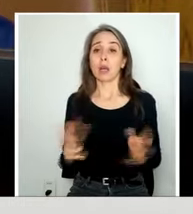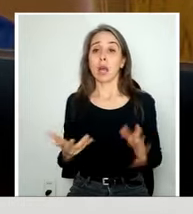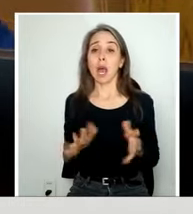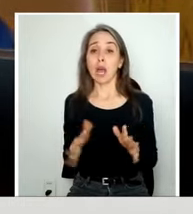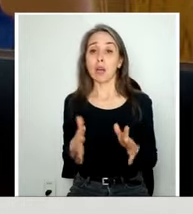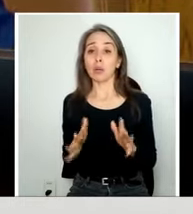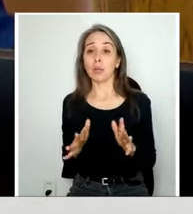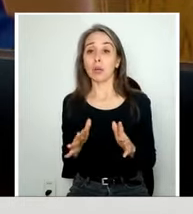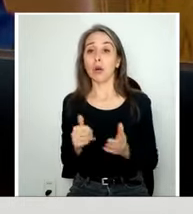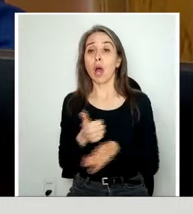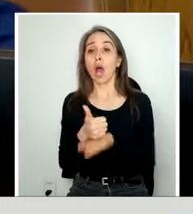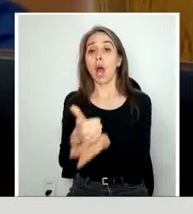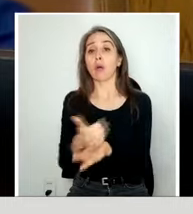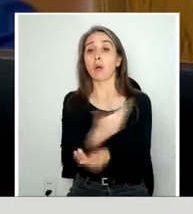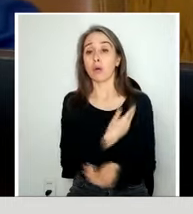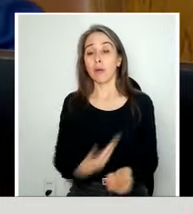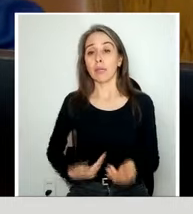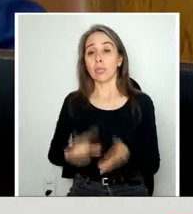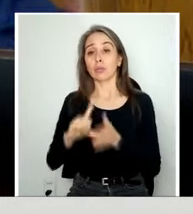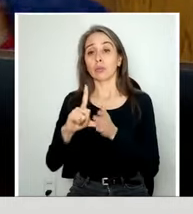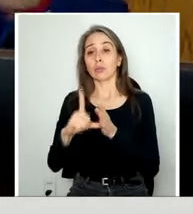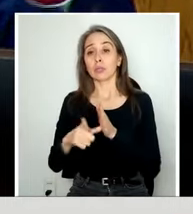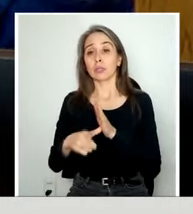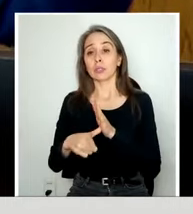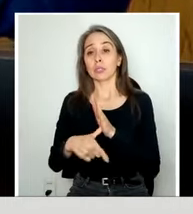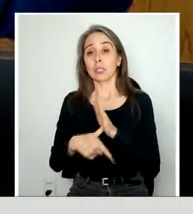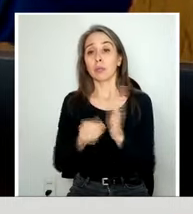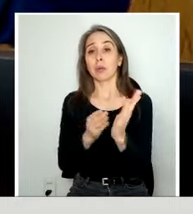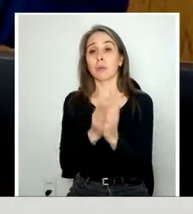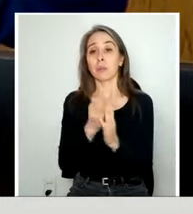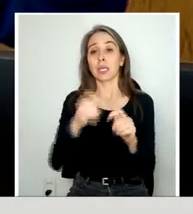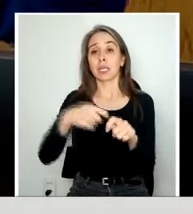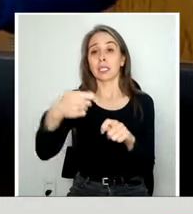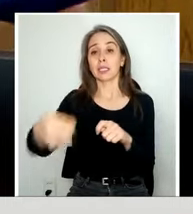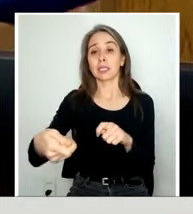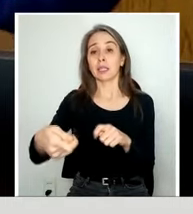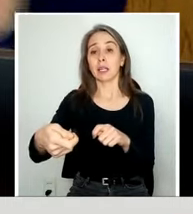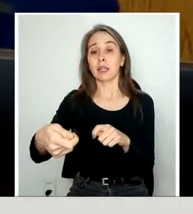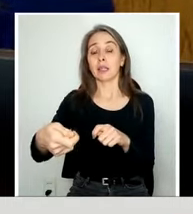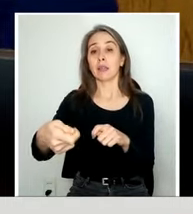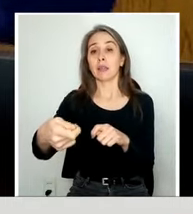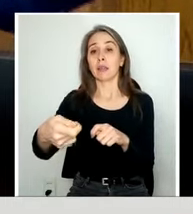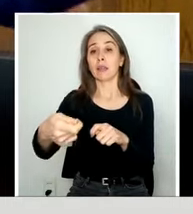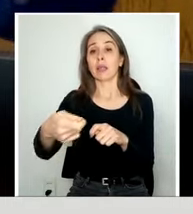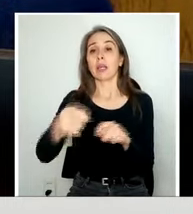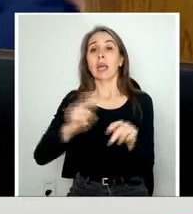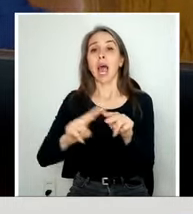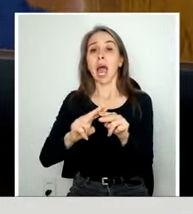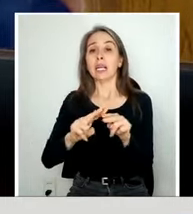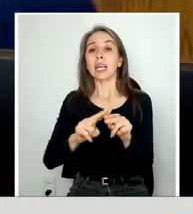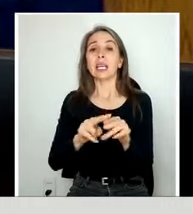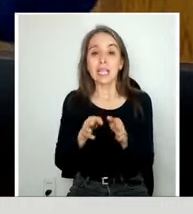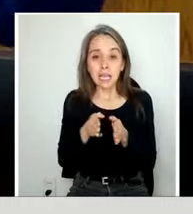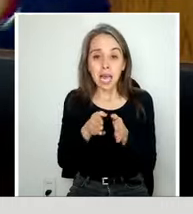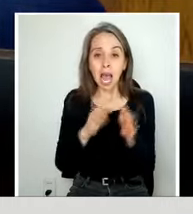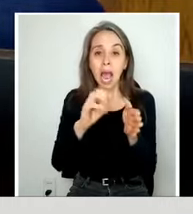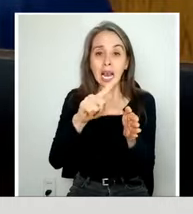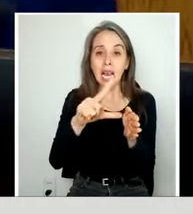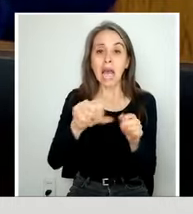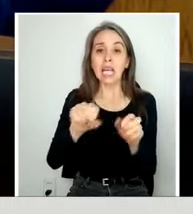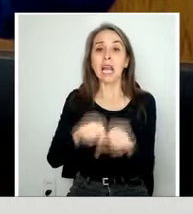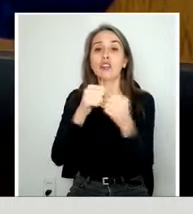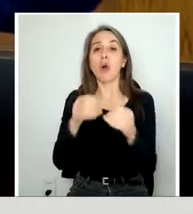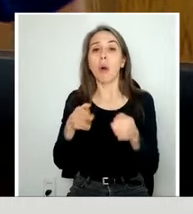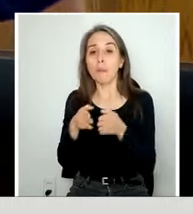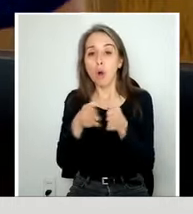ayuda de gobierno va a tardar pero va a empezar a llegar habilitando canales bocatoma zona de riesgo